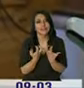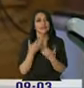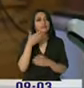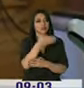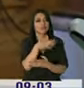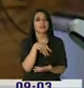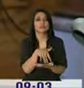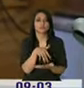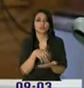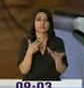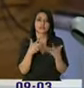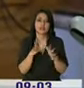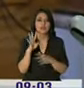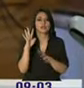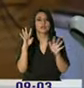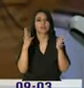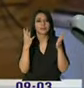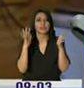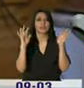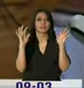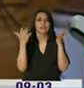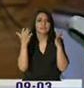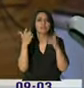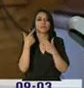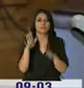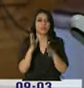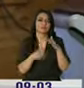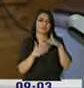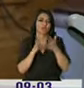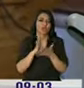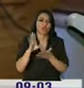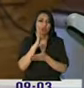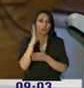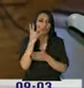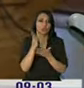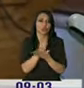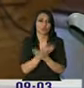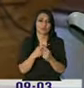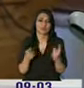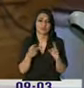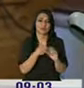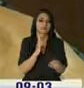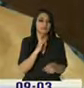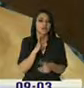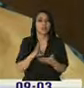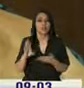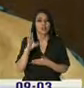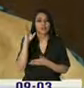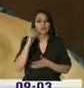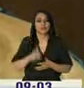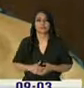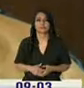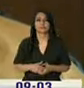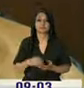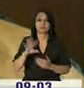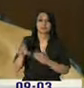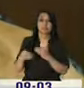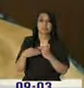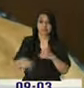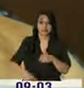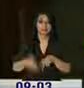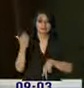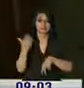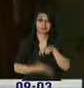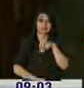estudié noveno, décimo, estaba en primero de bachiller, en cuarto curso, pero me tocó retirarme. Esto, sumado a su condición, le ha